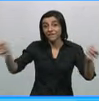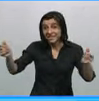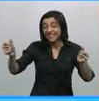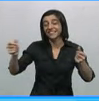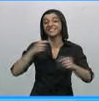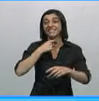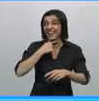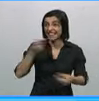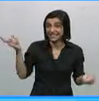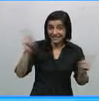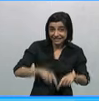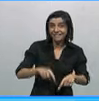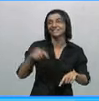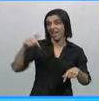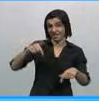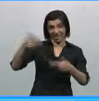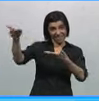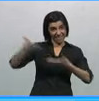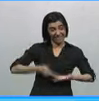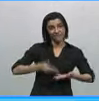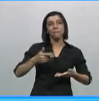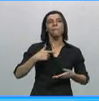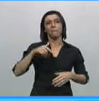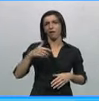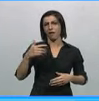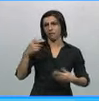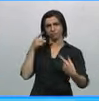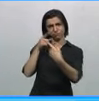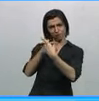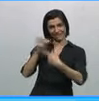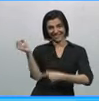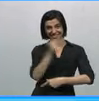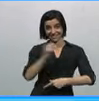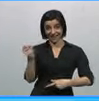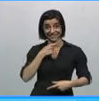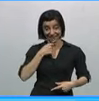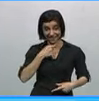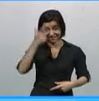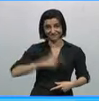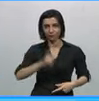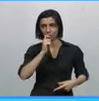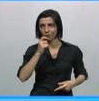un partido. Yo juego al tenis, me defiendo algo, así que podemos tal vez hacer un desafío. ¿Cómo lo ves?